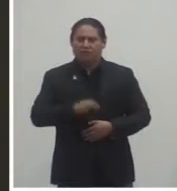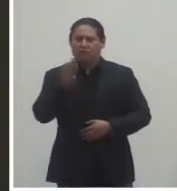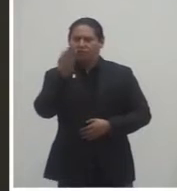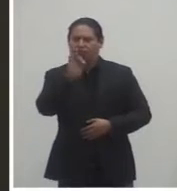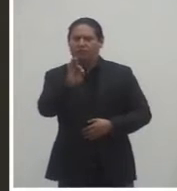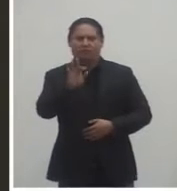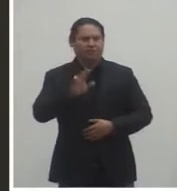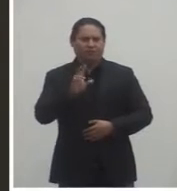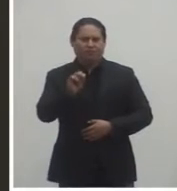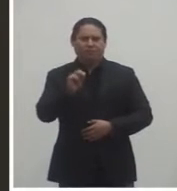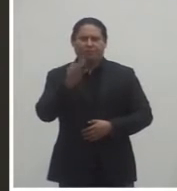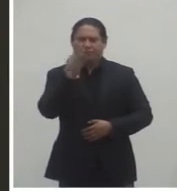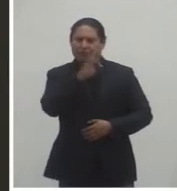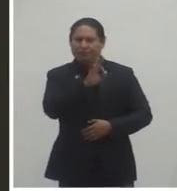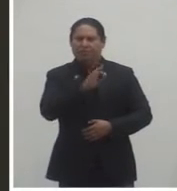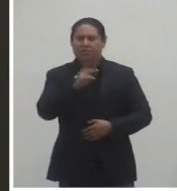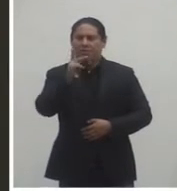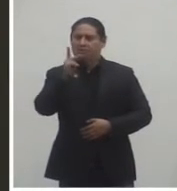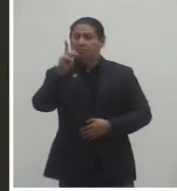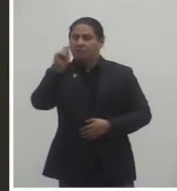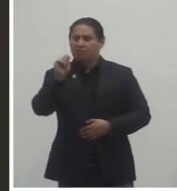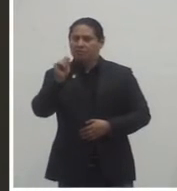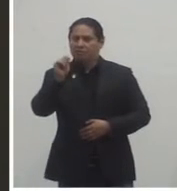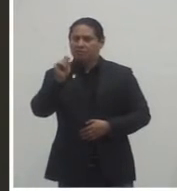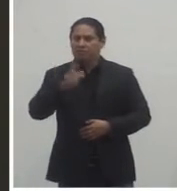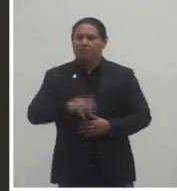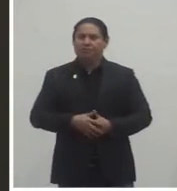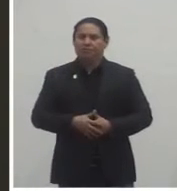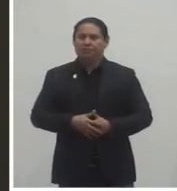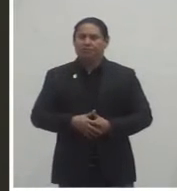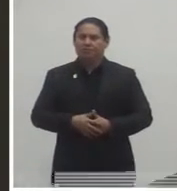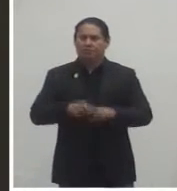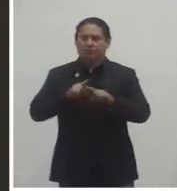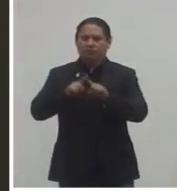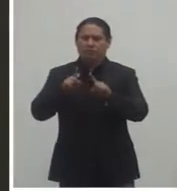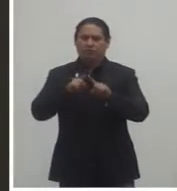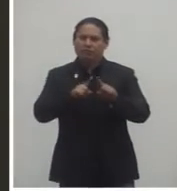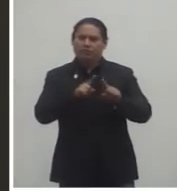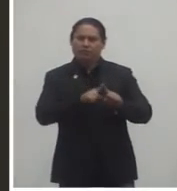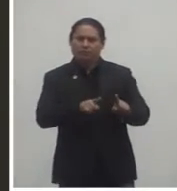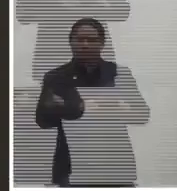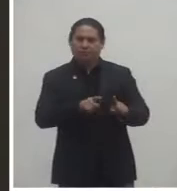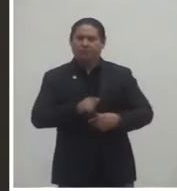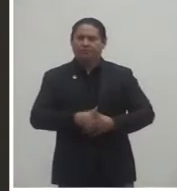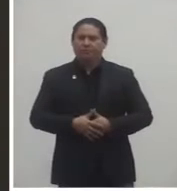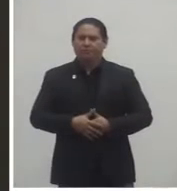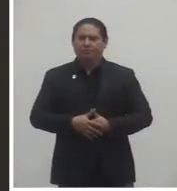falso. El PT en los diferentes